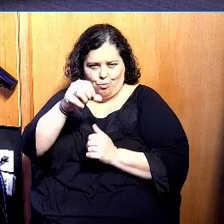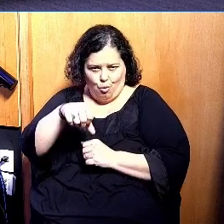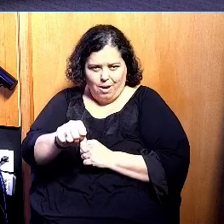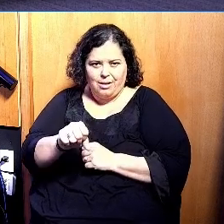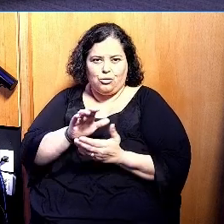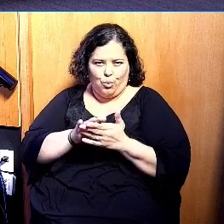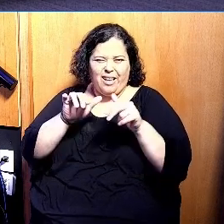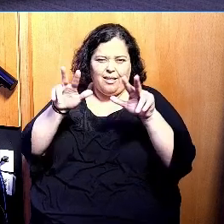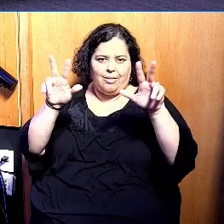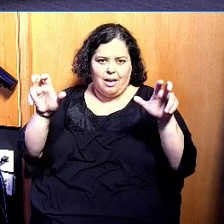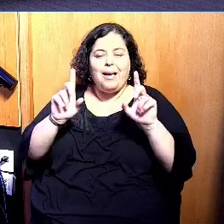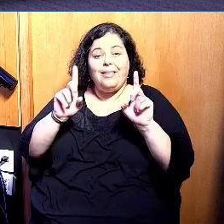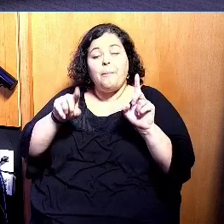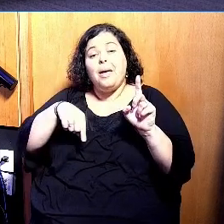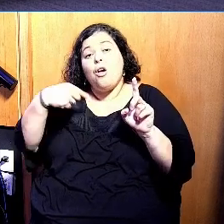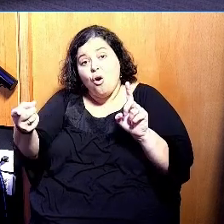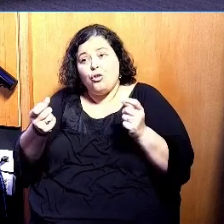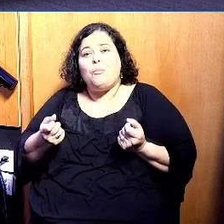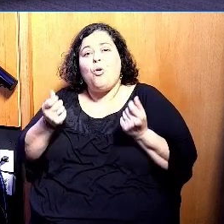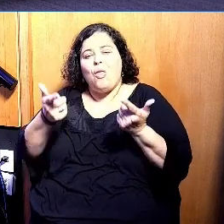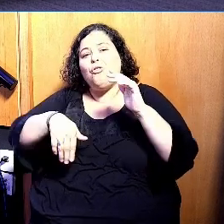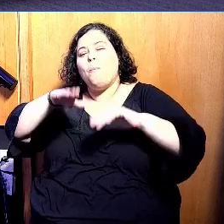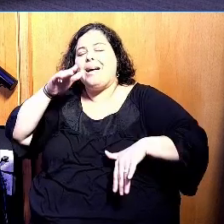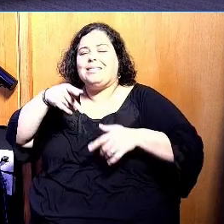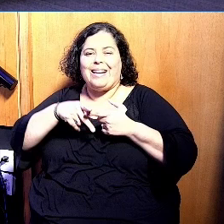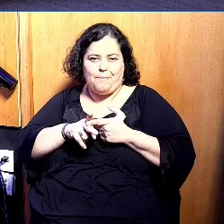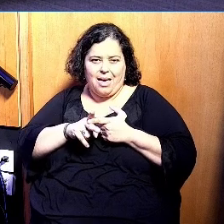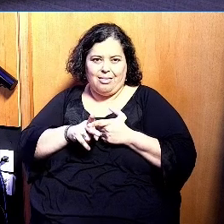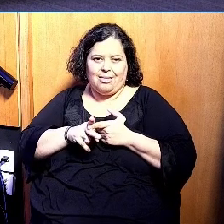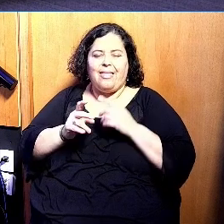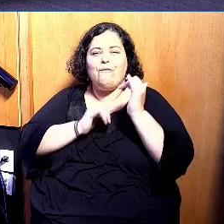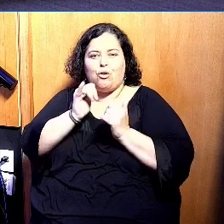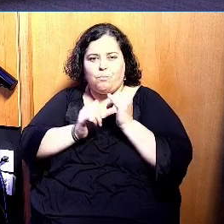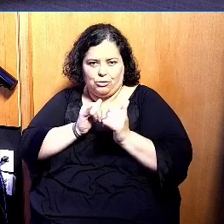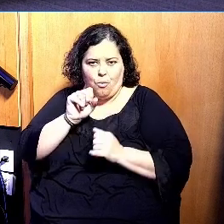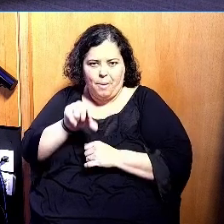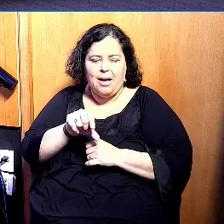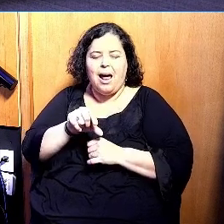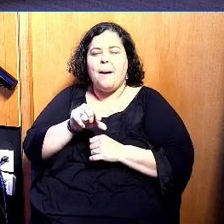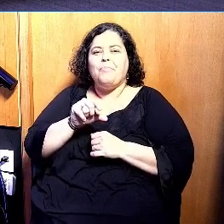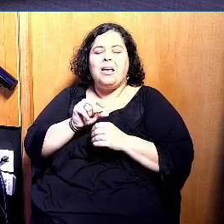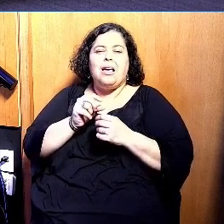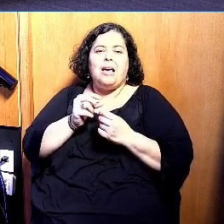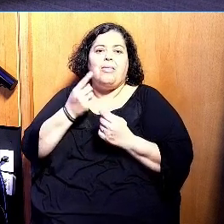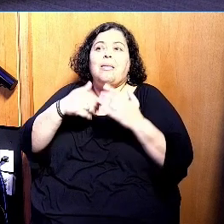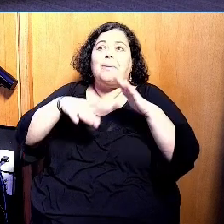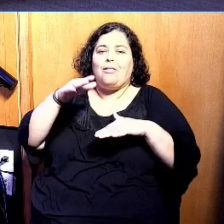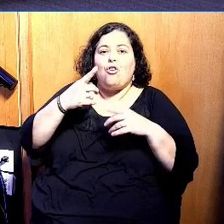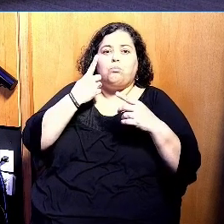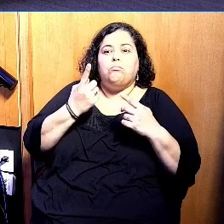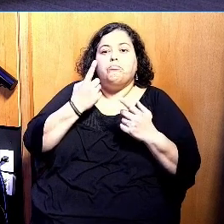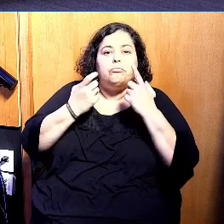adelante. Y por otro lado empezamos a brindar más herramientas de emisión de información, dadas las necesidades que íbamos identificando